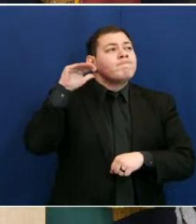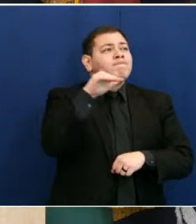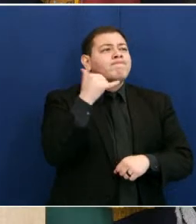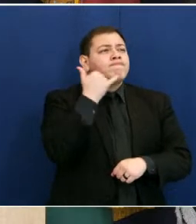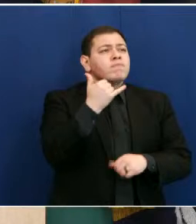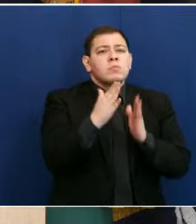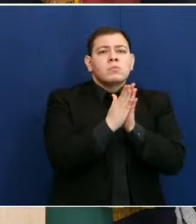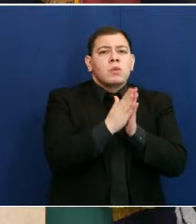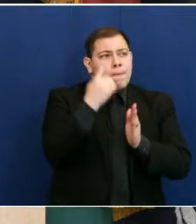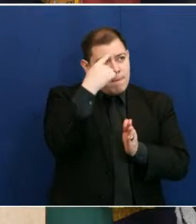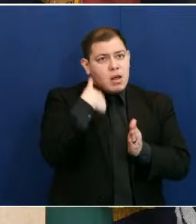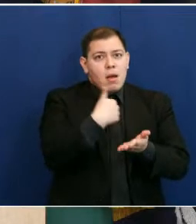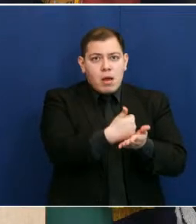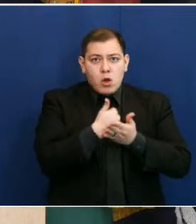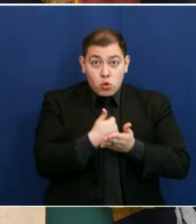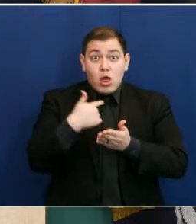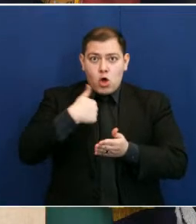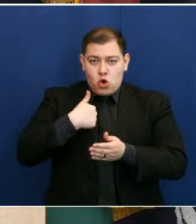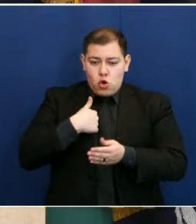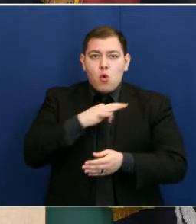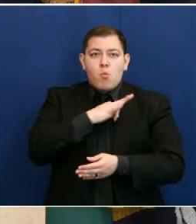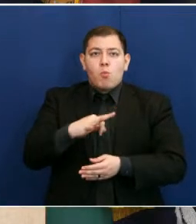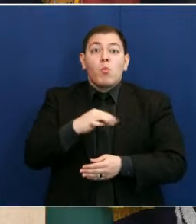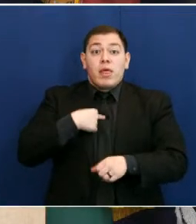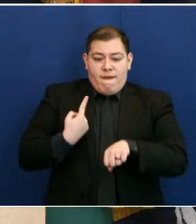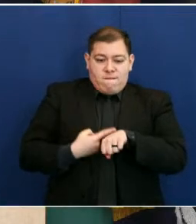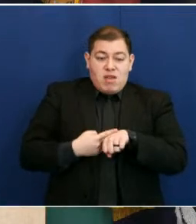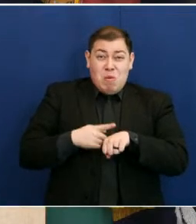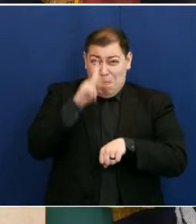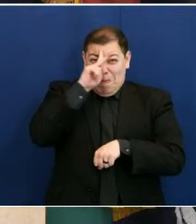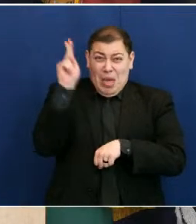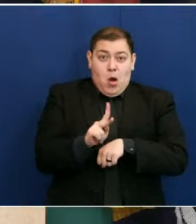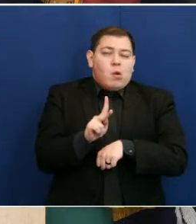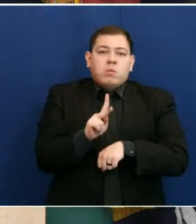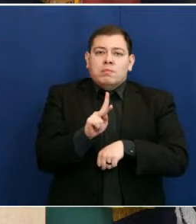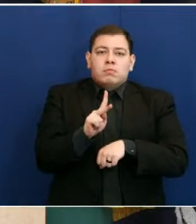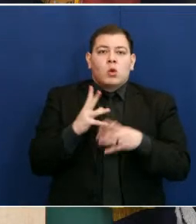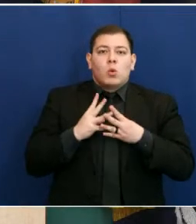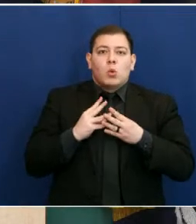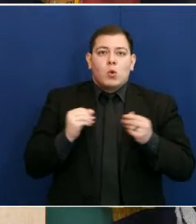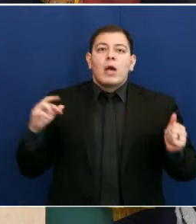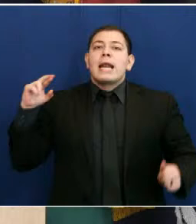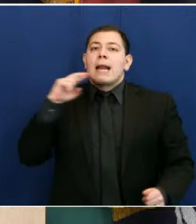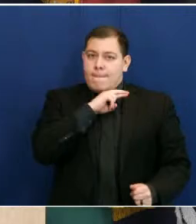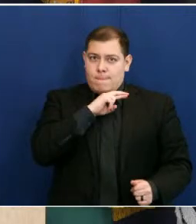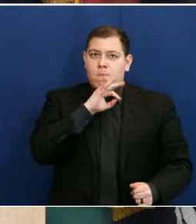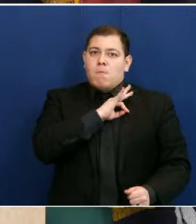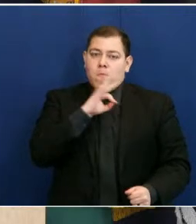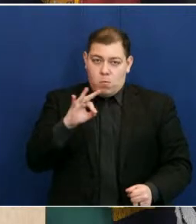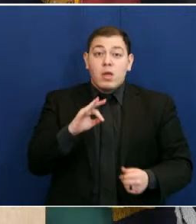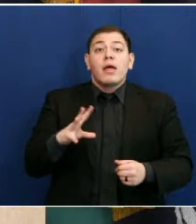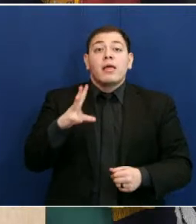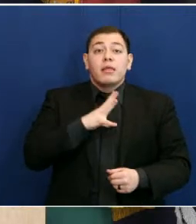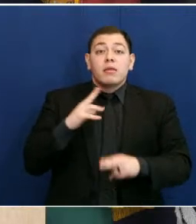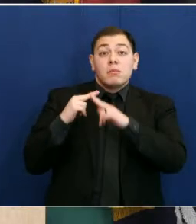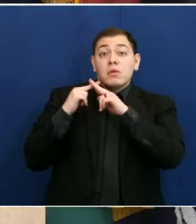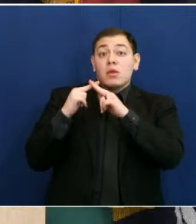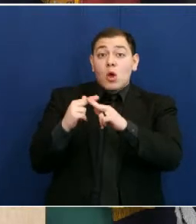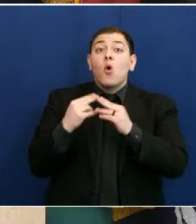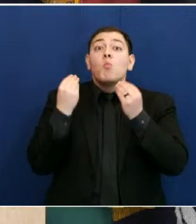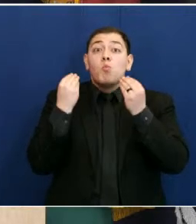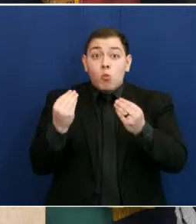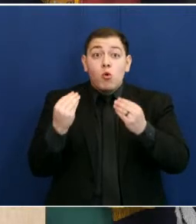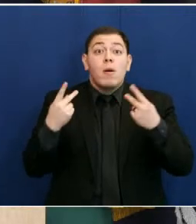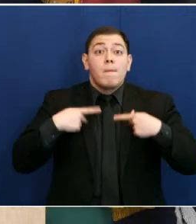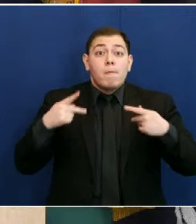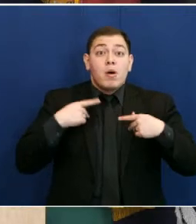importar qué tan leve sea. El sitio de Mark en Palomar Health ha tratado más de 187 pacientes hasta la fecha. Una de las